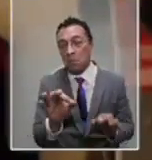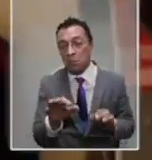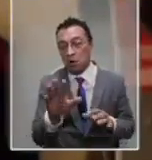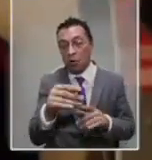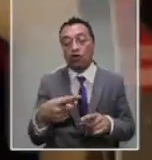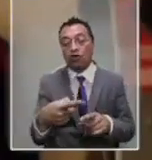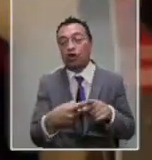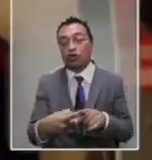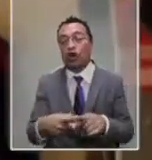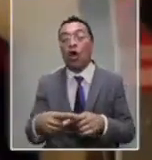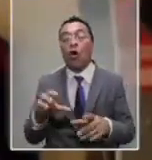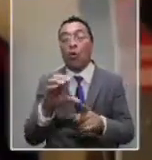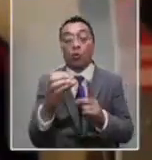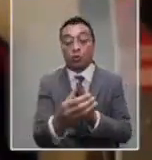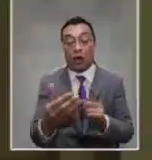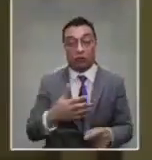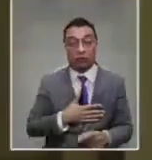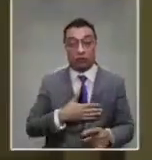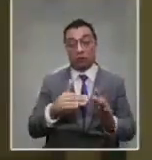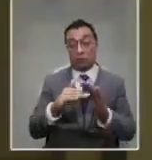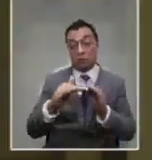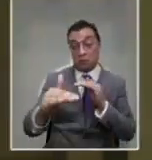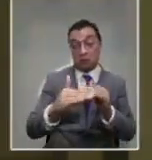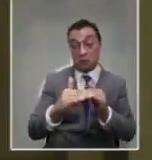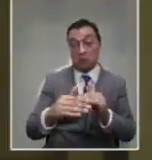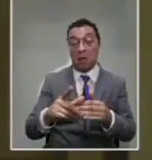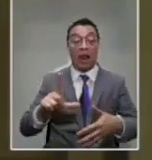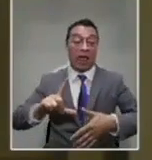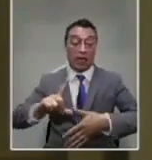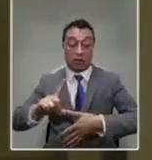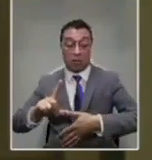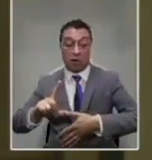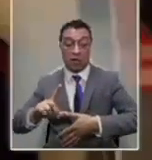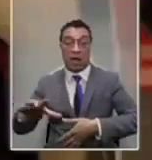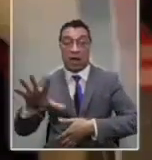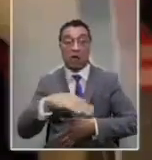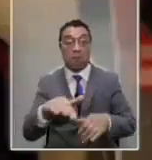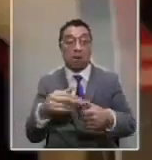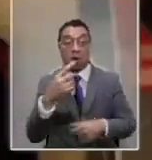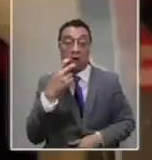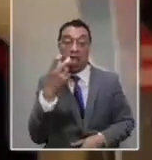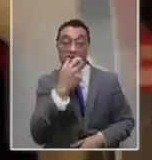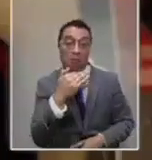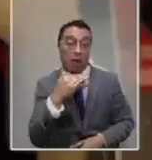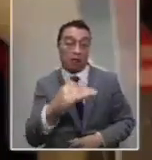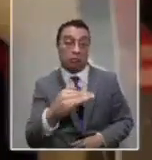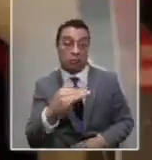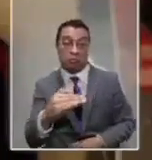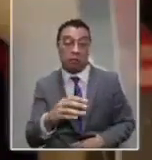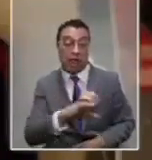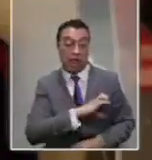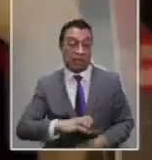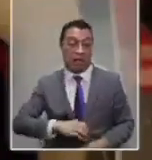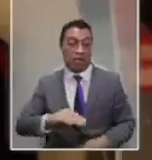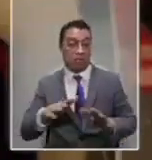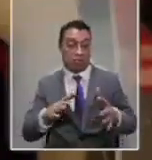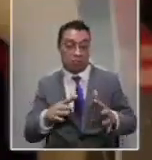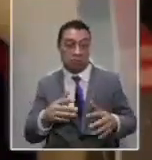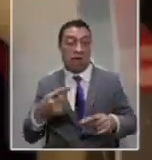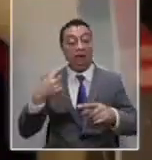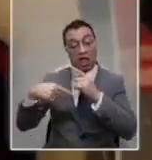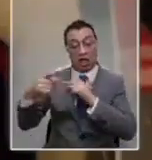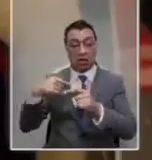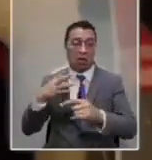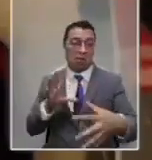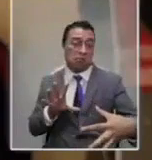viene de la misma matriz sociocultural que tenemos nosotros. Claro. Migración latinoamericana, hablamos el mismo idioma, nuestros estados se parecen, nuestras